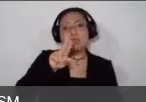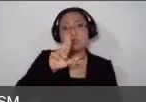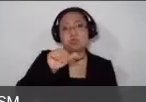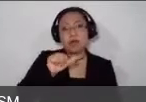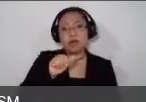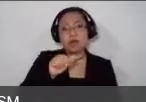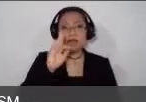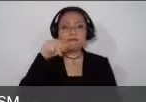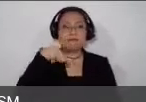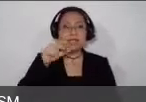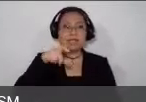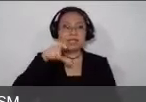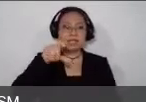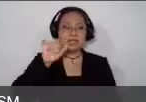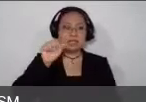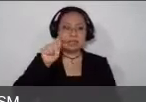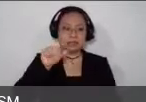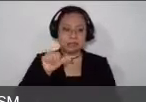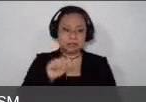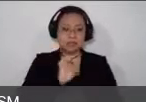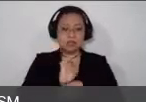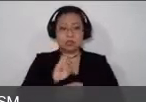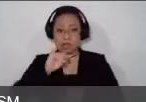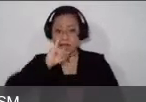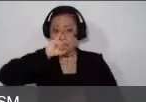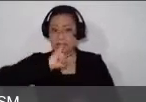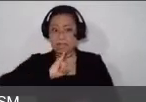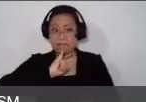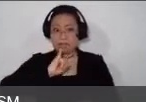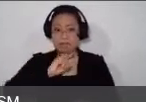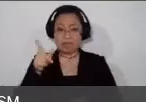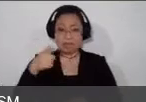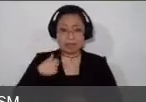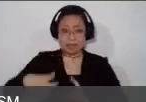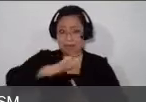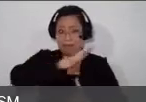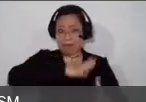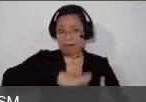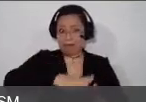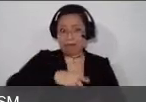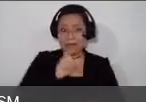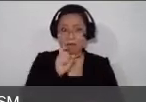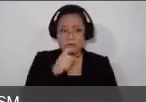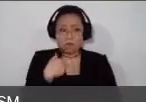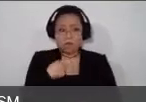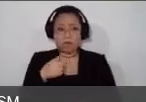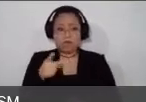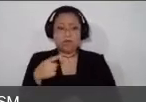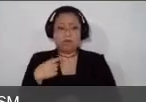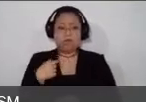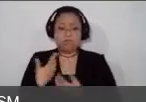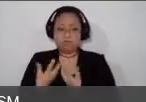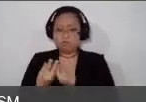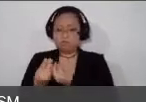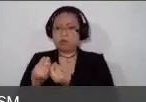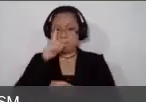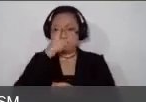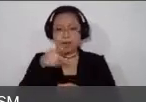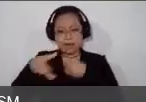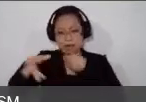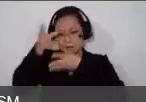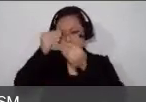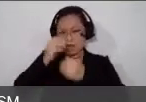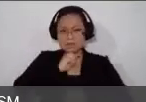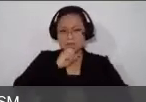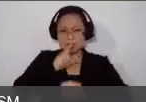de cualquier especialidad en mi caso del servicio de anestesia o cualquier